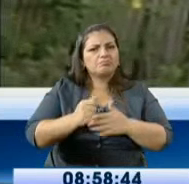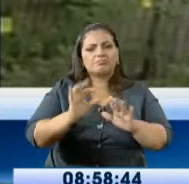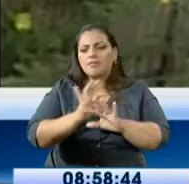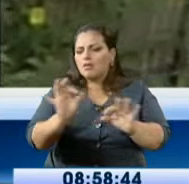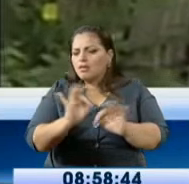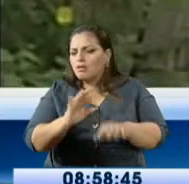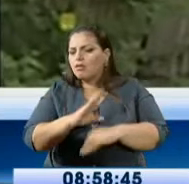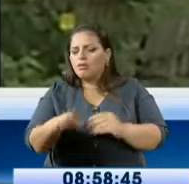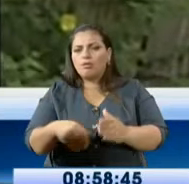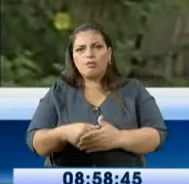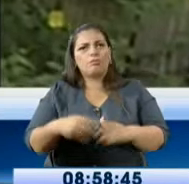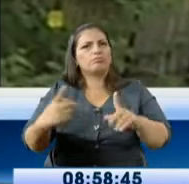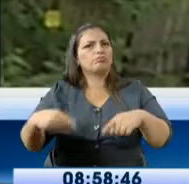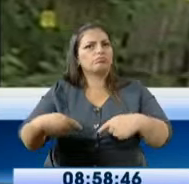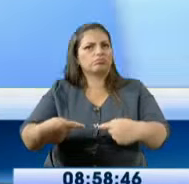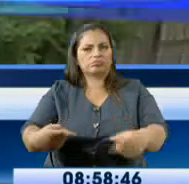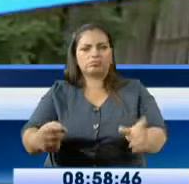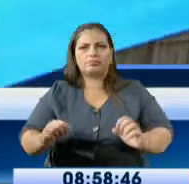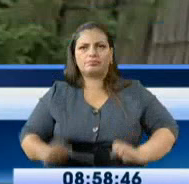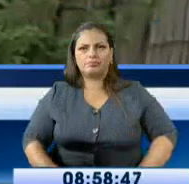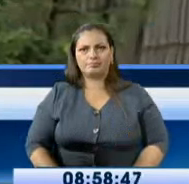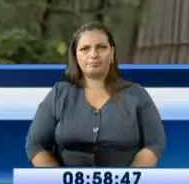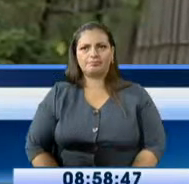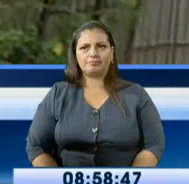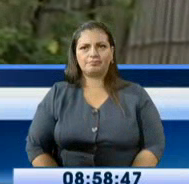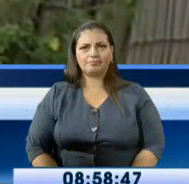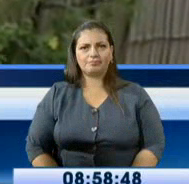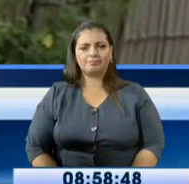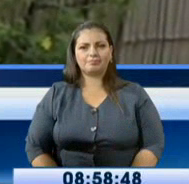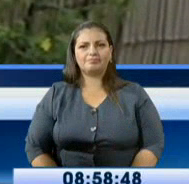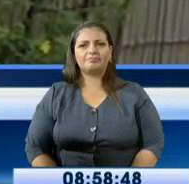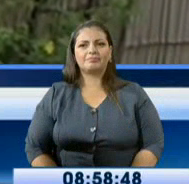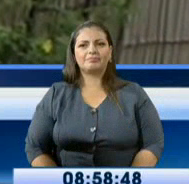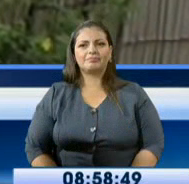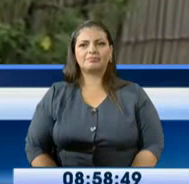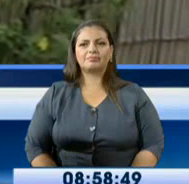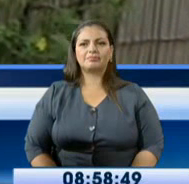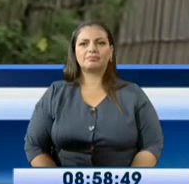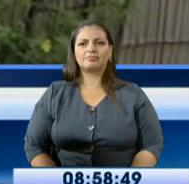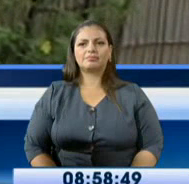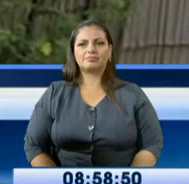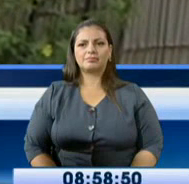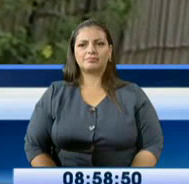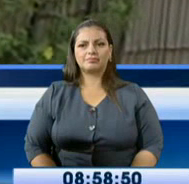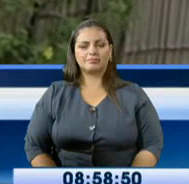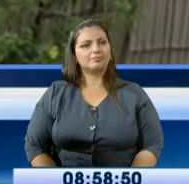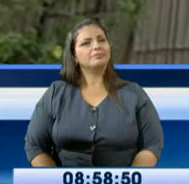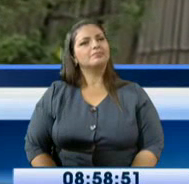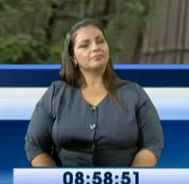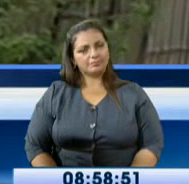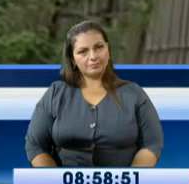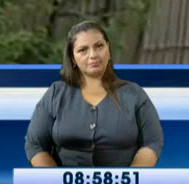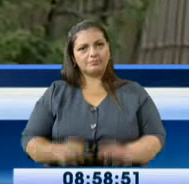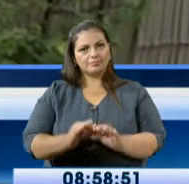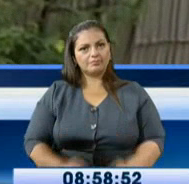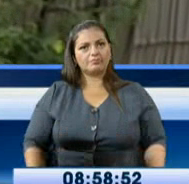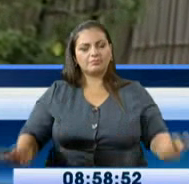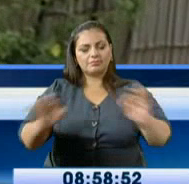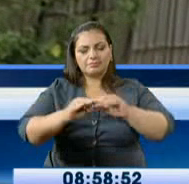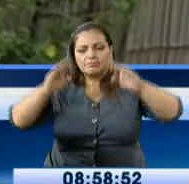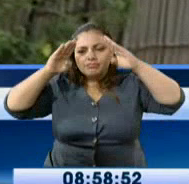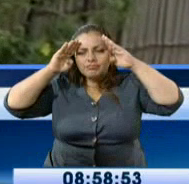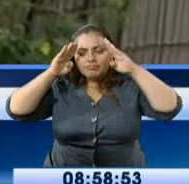a colapsarse de esta terrible manera. Hugo. El asunto que es un asunto que merita atención inmediata, como se lo está haciendo, Enrique,